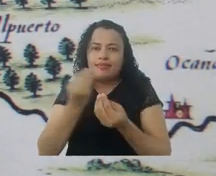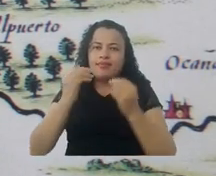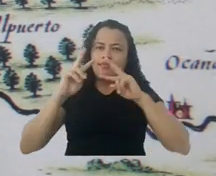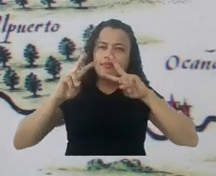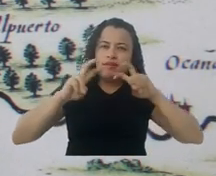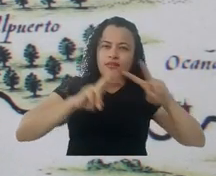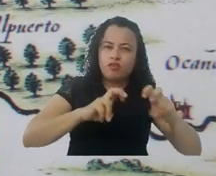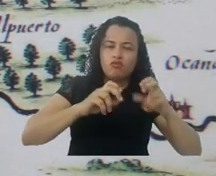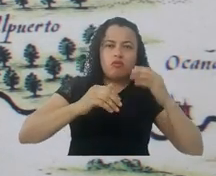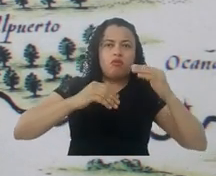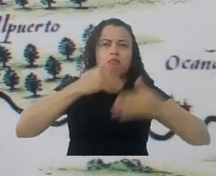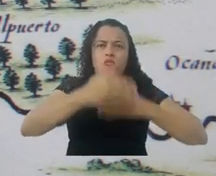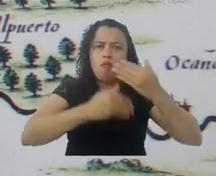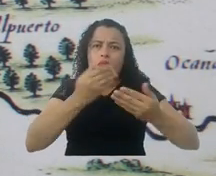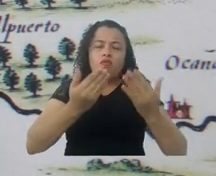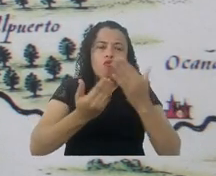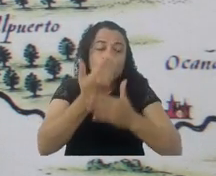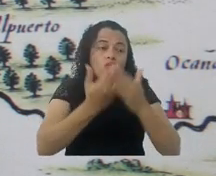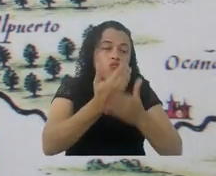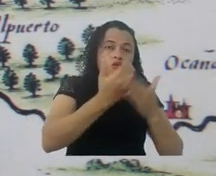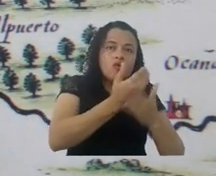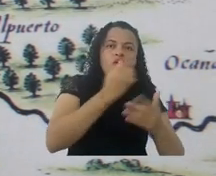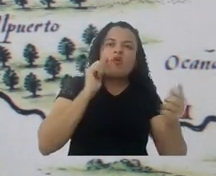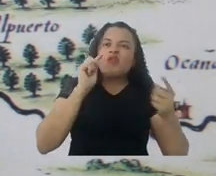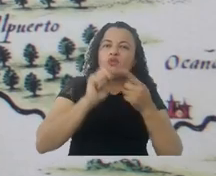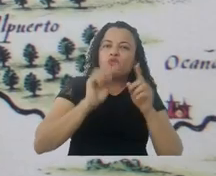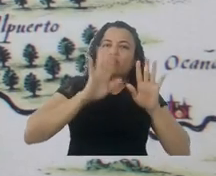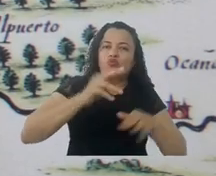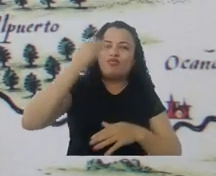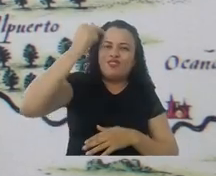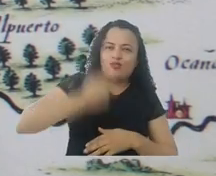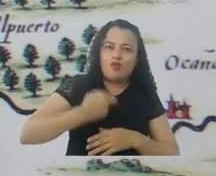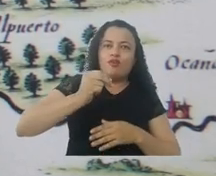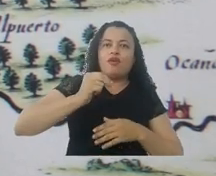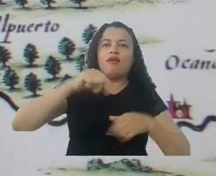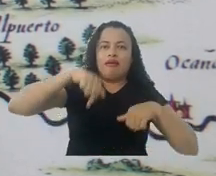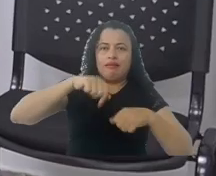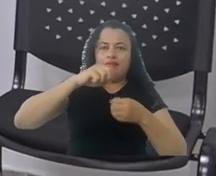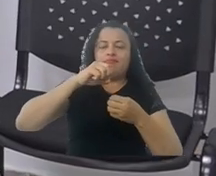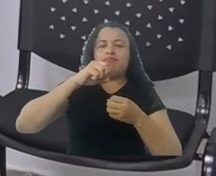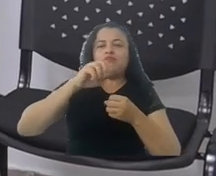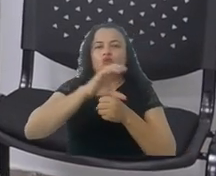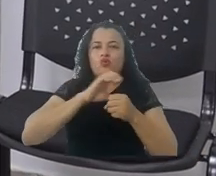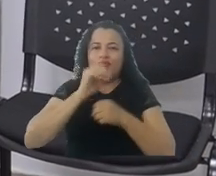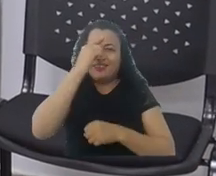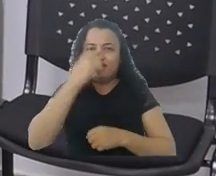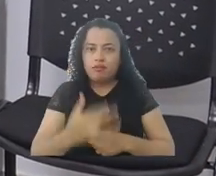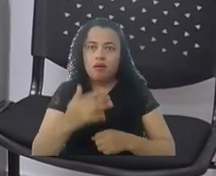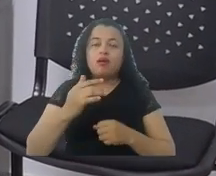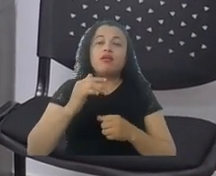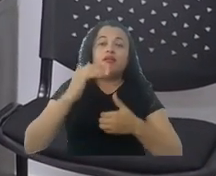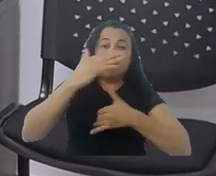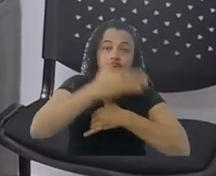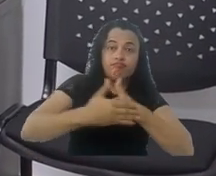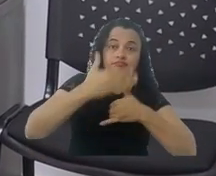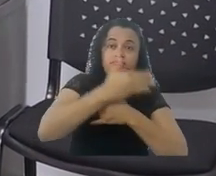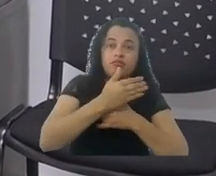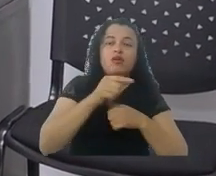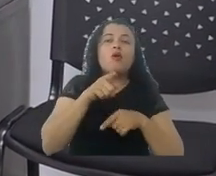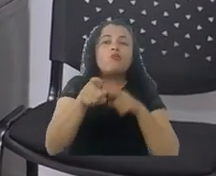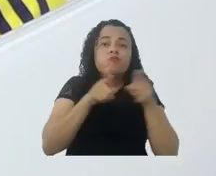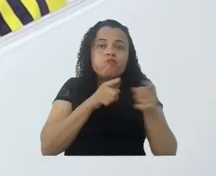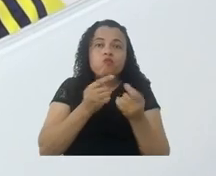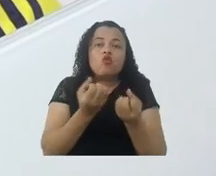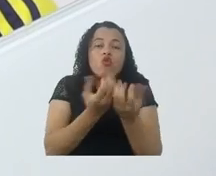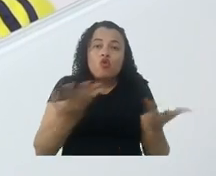de investigaciones que se comiencen a desarrollar en torno a la historia local y regional tengan su fuente de insumo